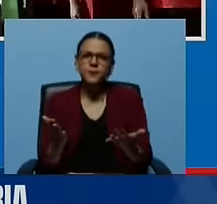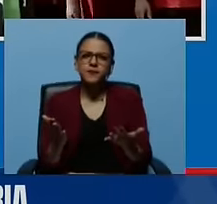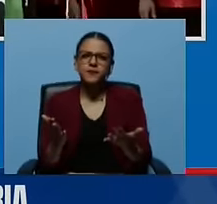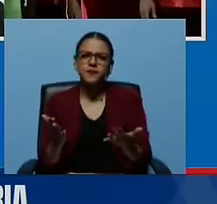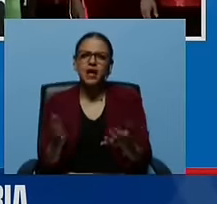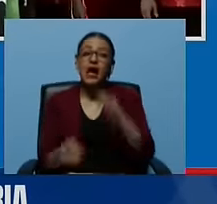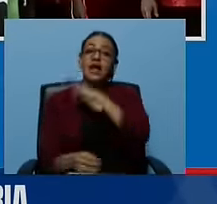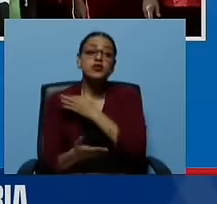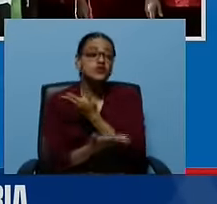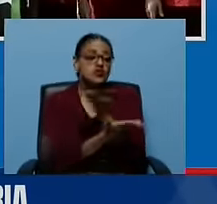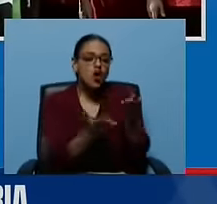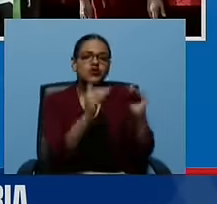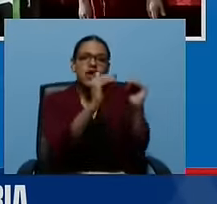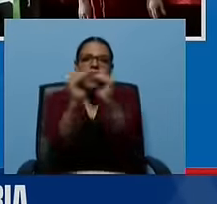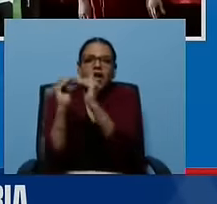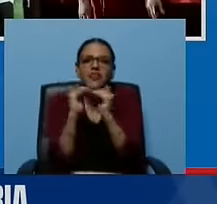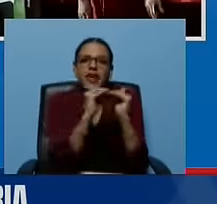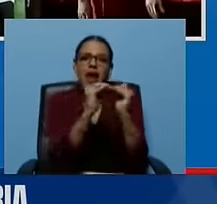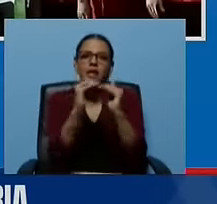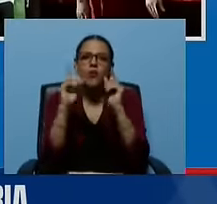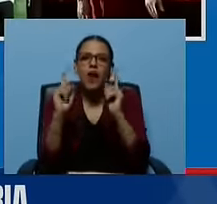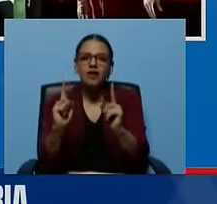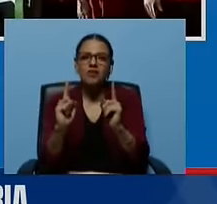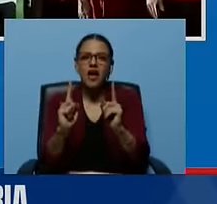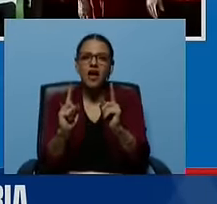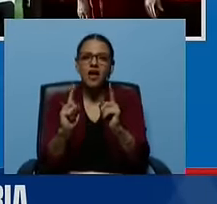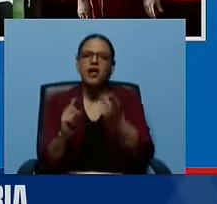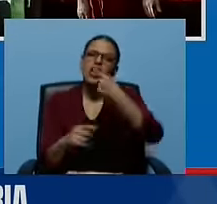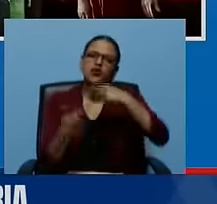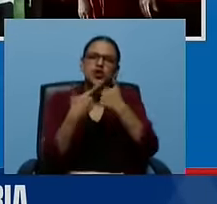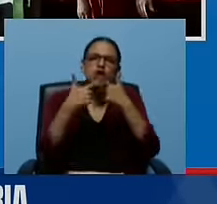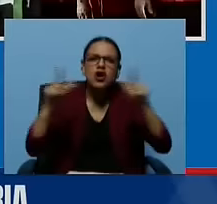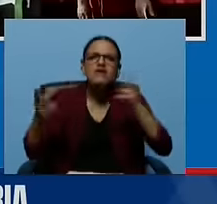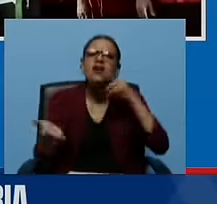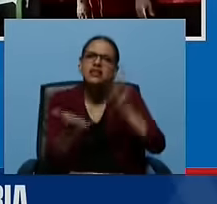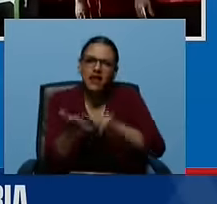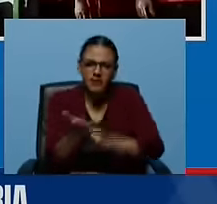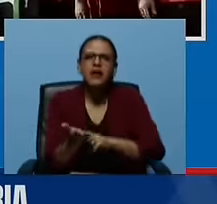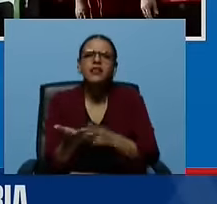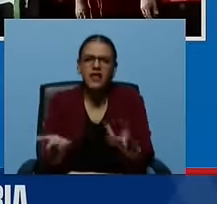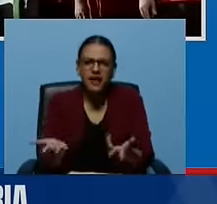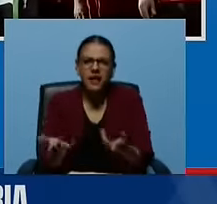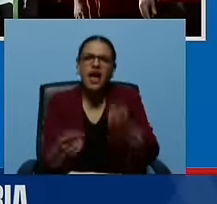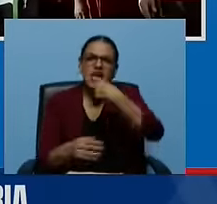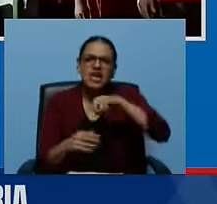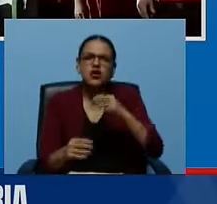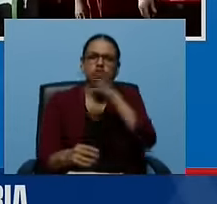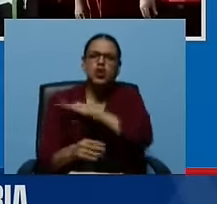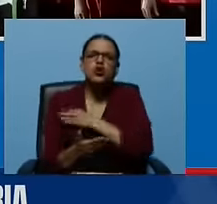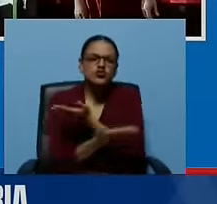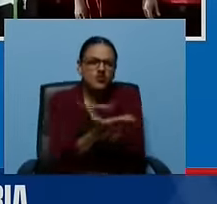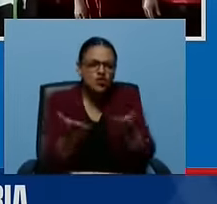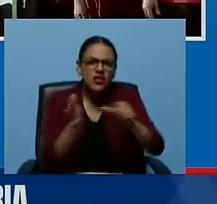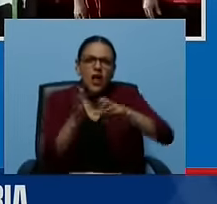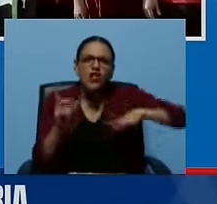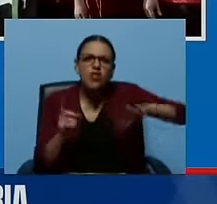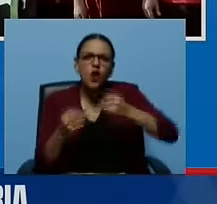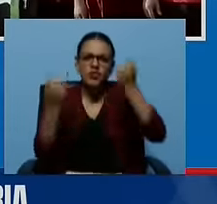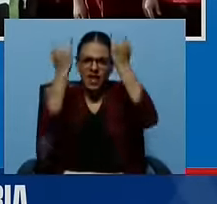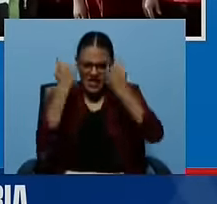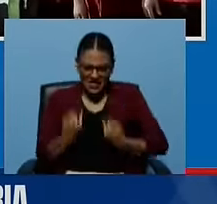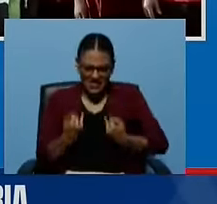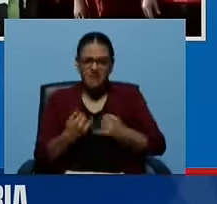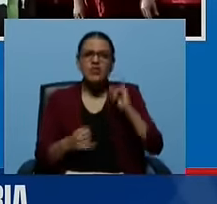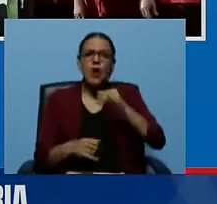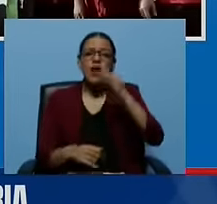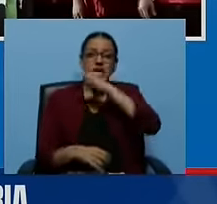La sociedad de la igualdad, la libertad verdadera, y la sociedad donde el ser individual